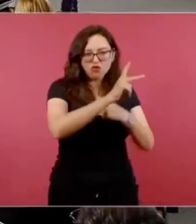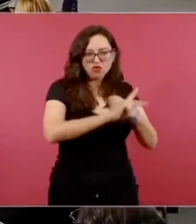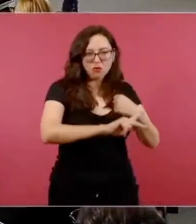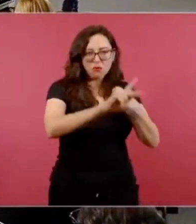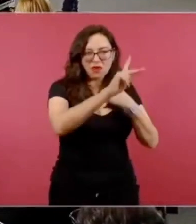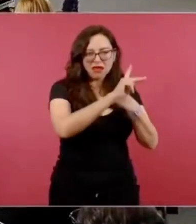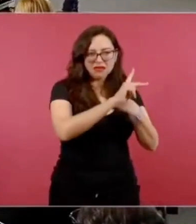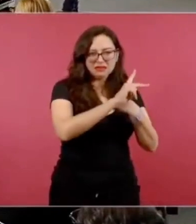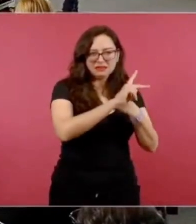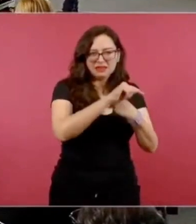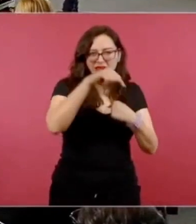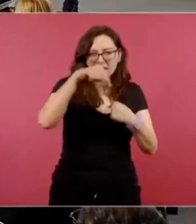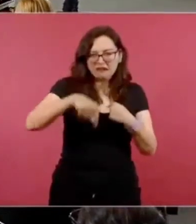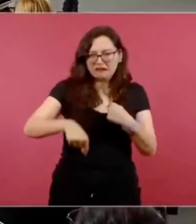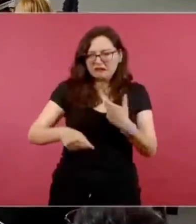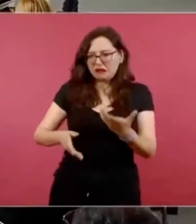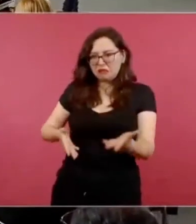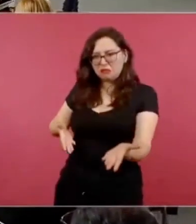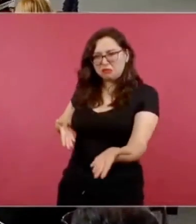es